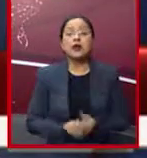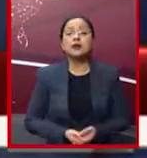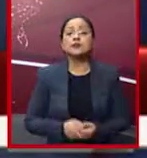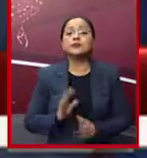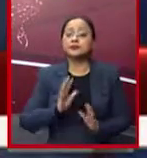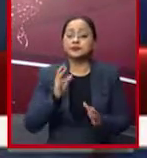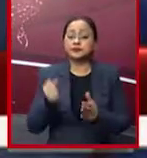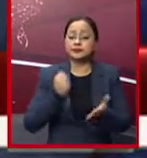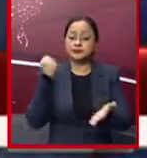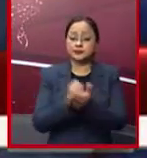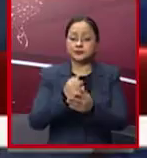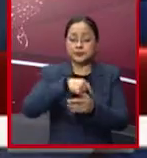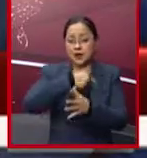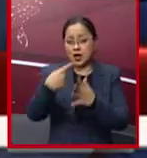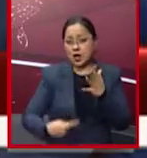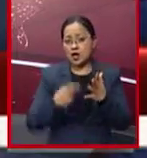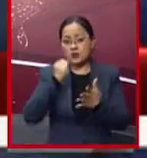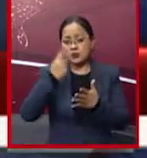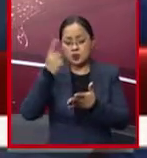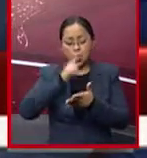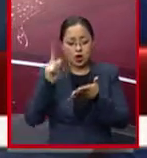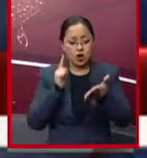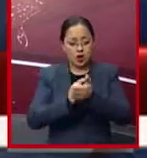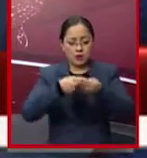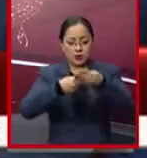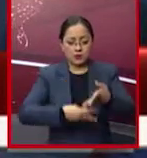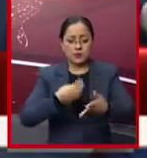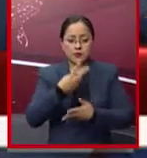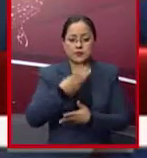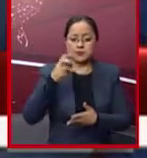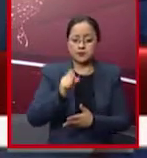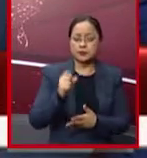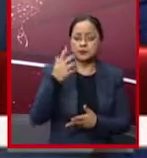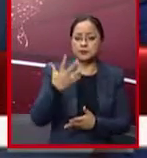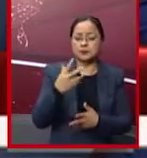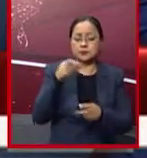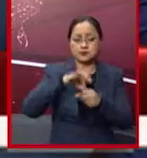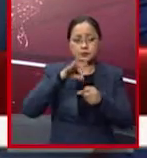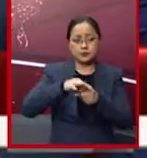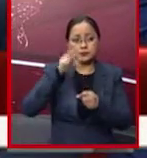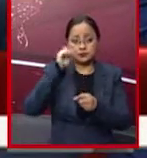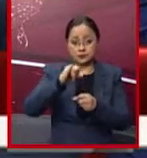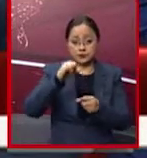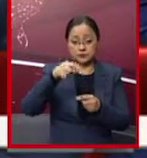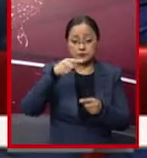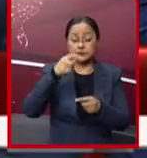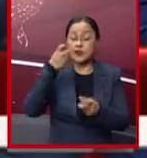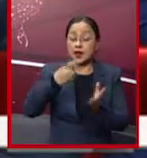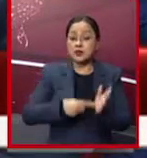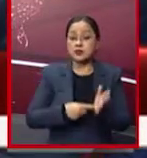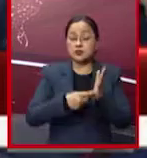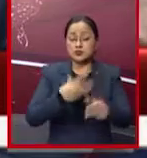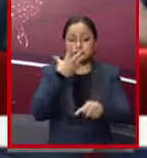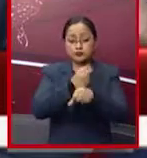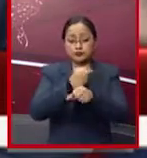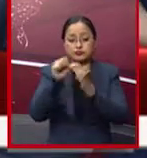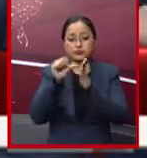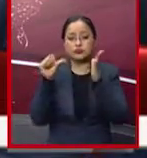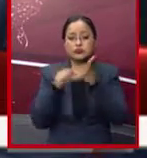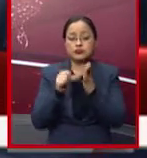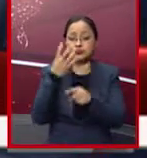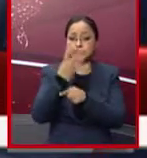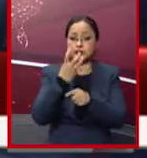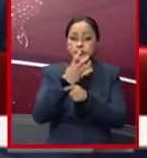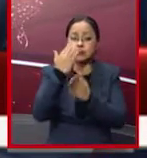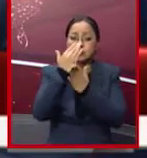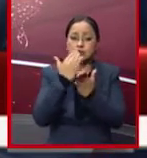Aprobado en lo general y en lo particular por 335 votos, el proyecto de decreto por el que se reforma el artículo 4